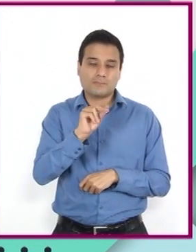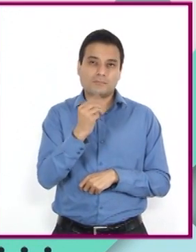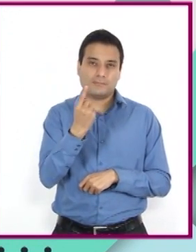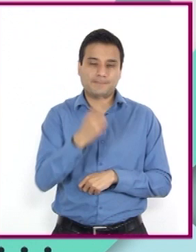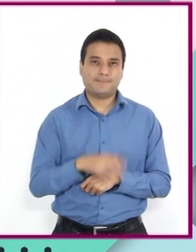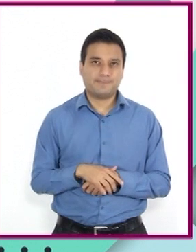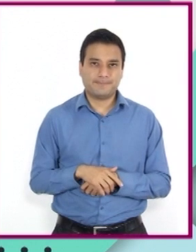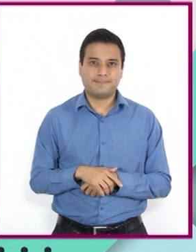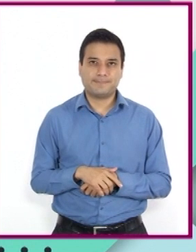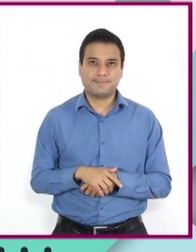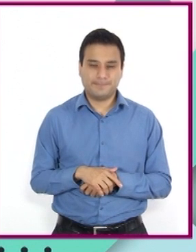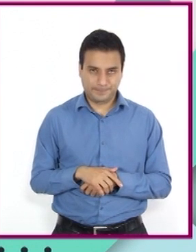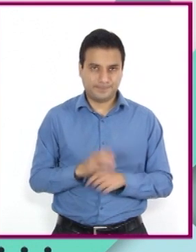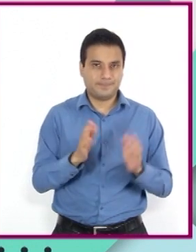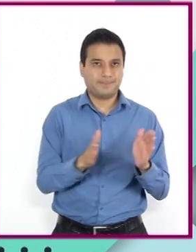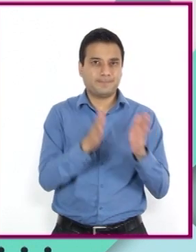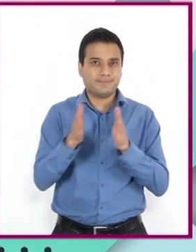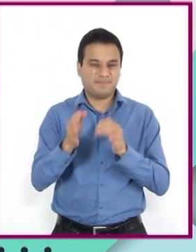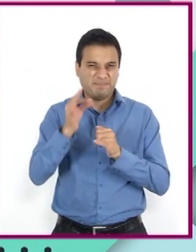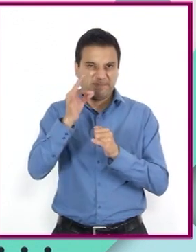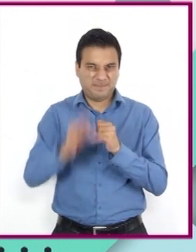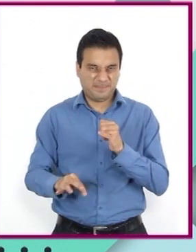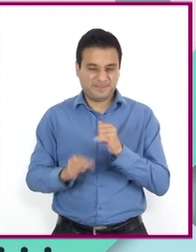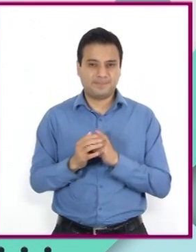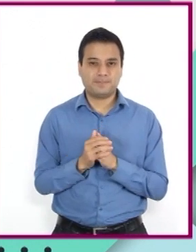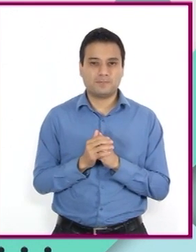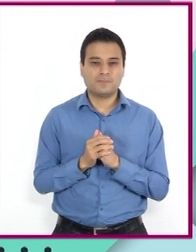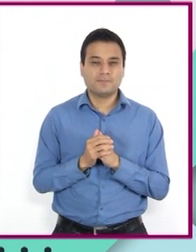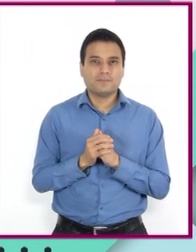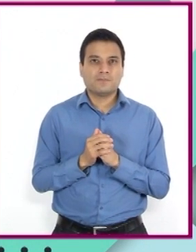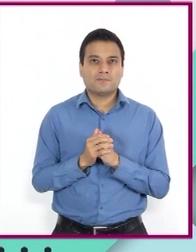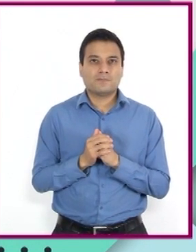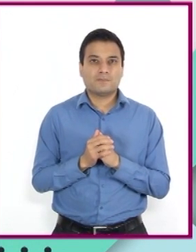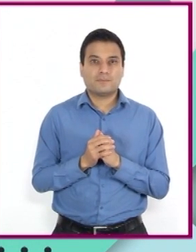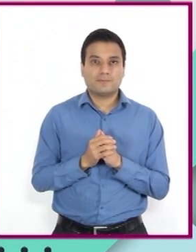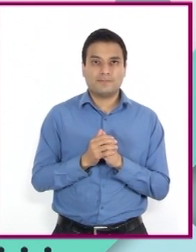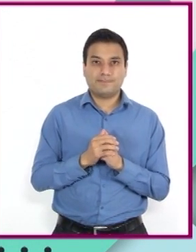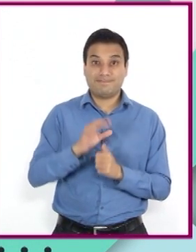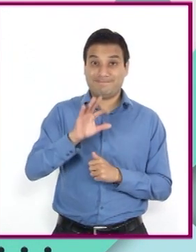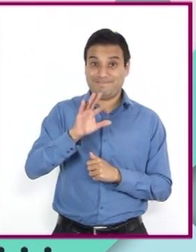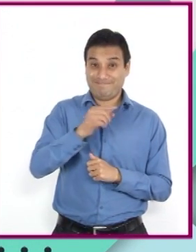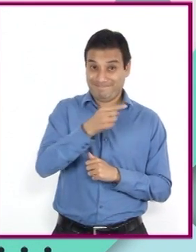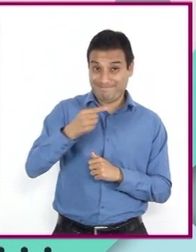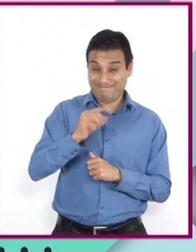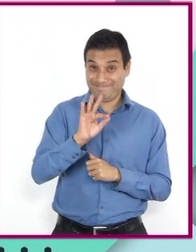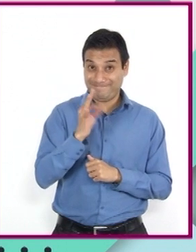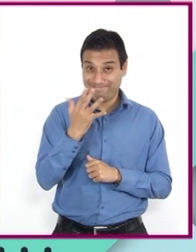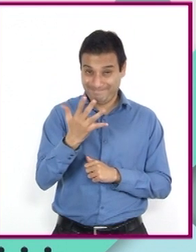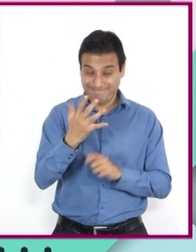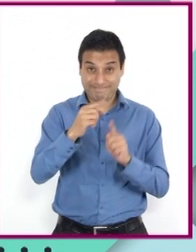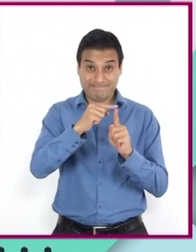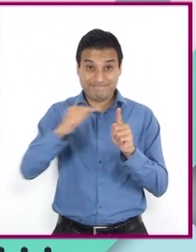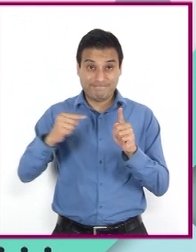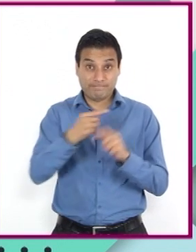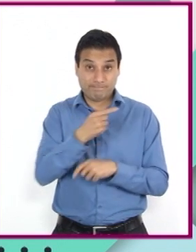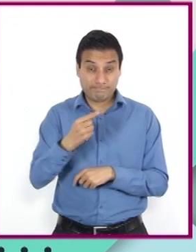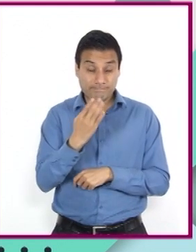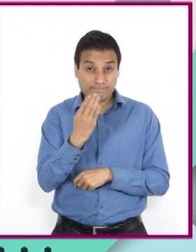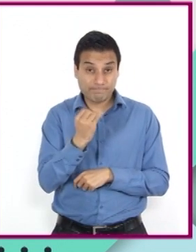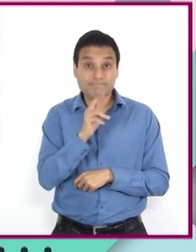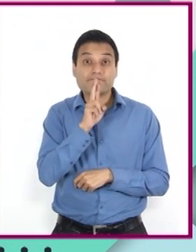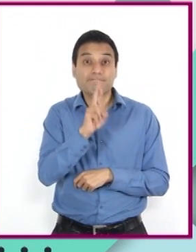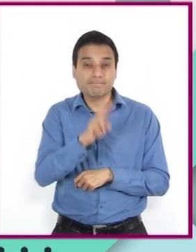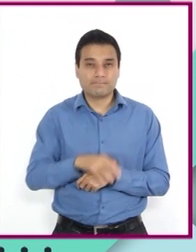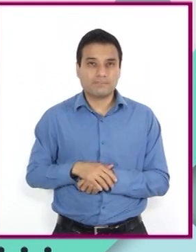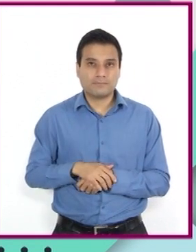81. Para la última división tenemos que 45 negativo entre 9 negativo es